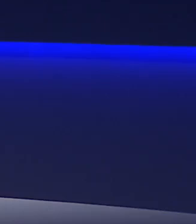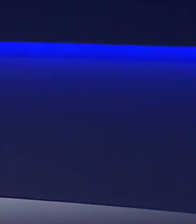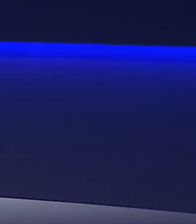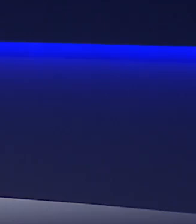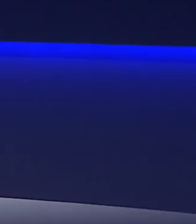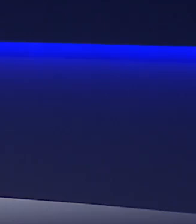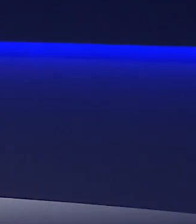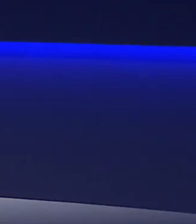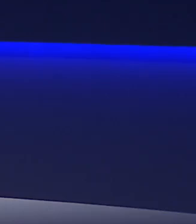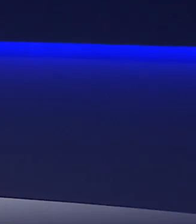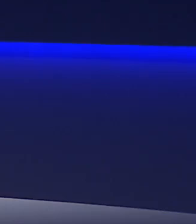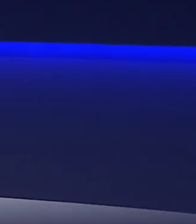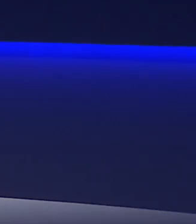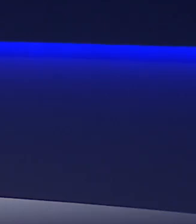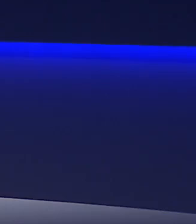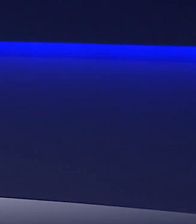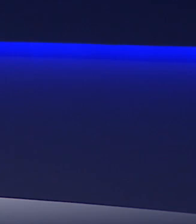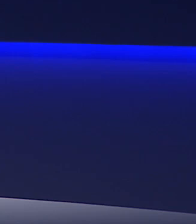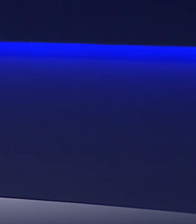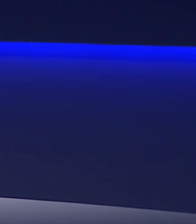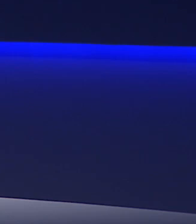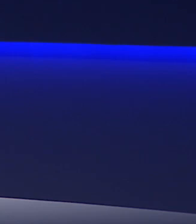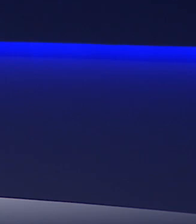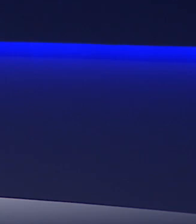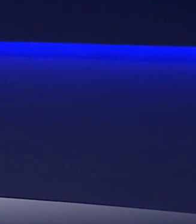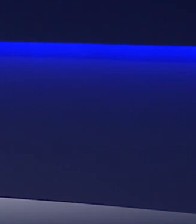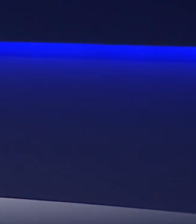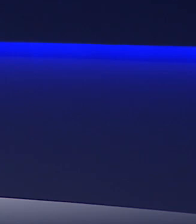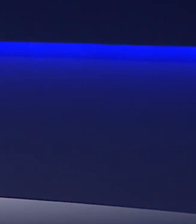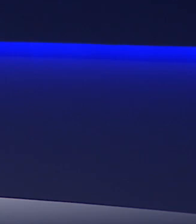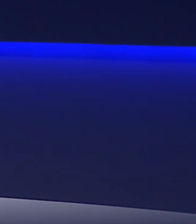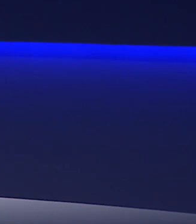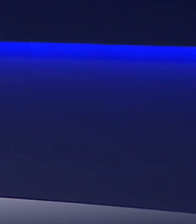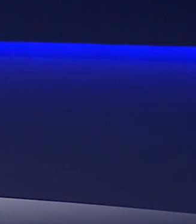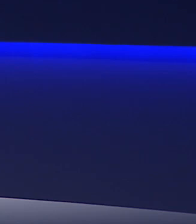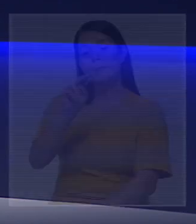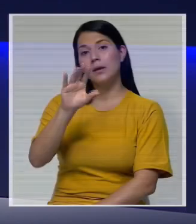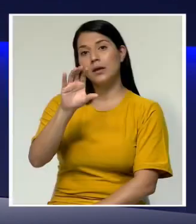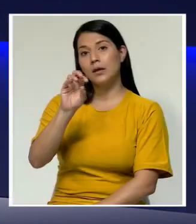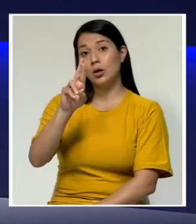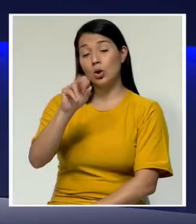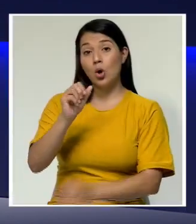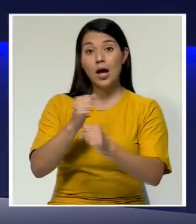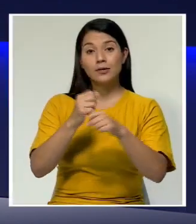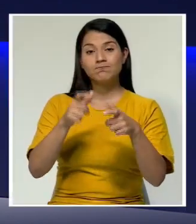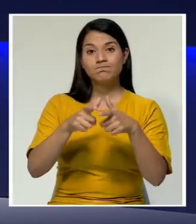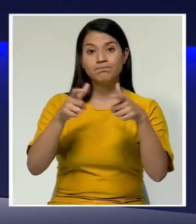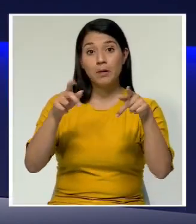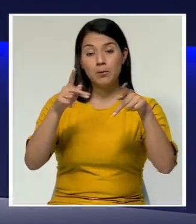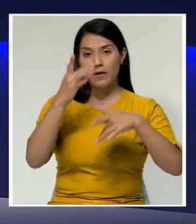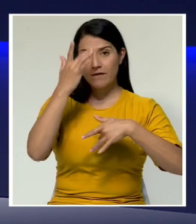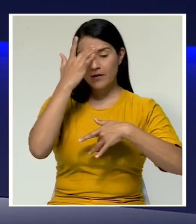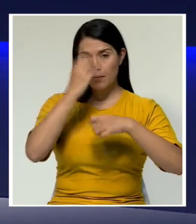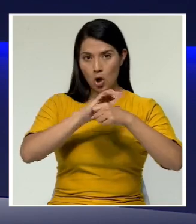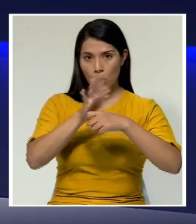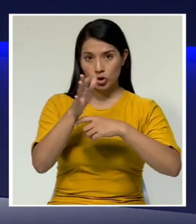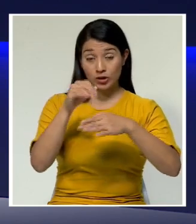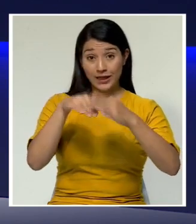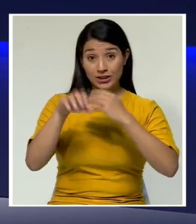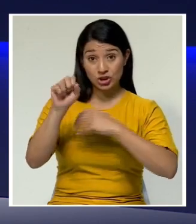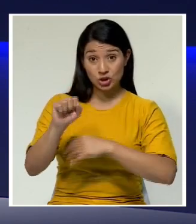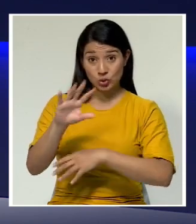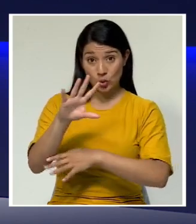¿Cómo están las personas mayores, los niños y las niñas? Somos la fuente para saber cómo está